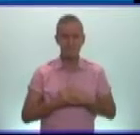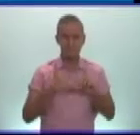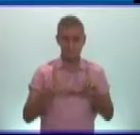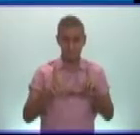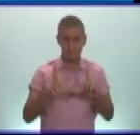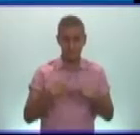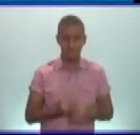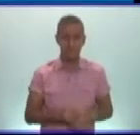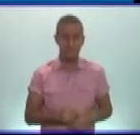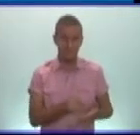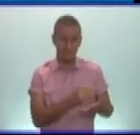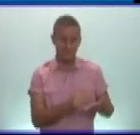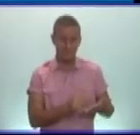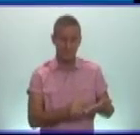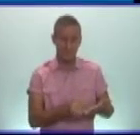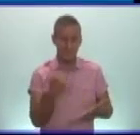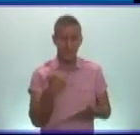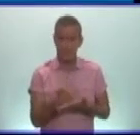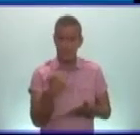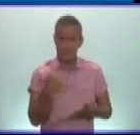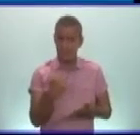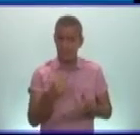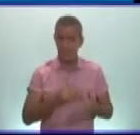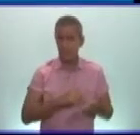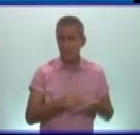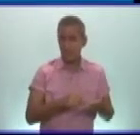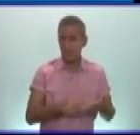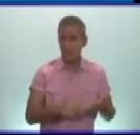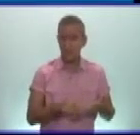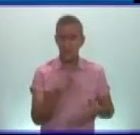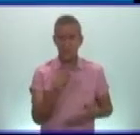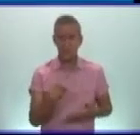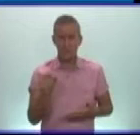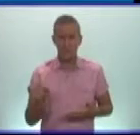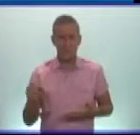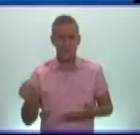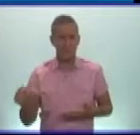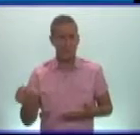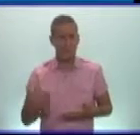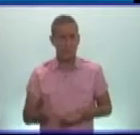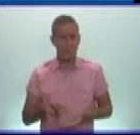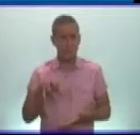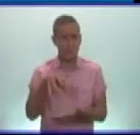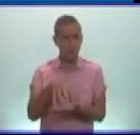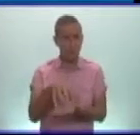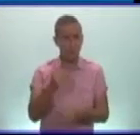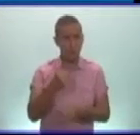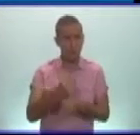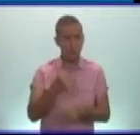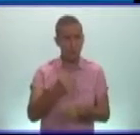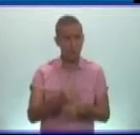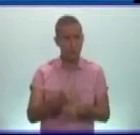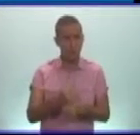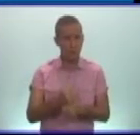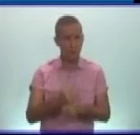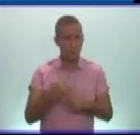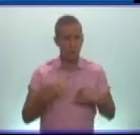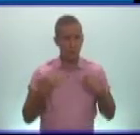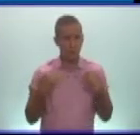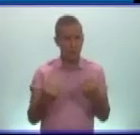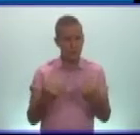La carta oficial se escribe a personas o instituciones para solicitar